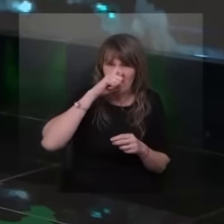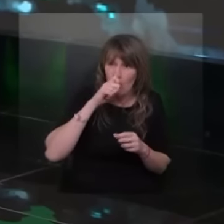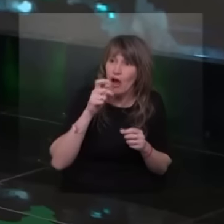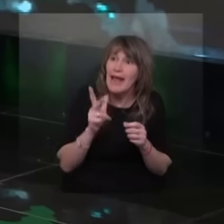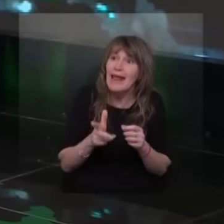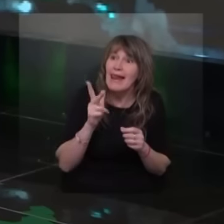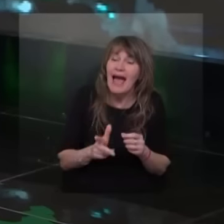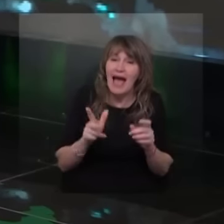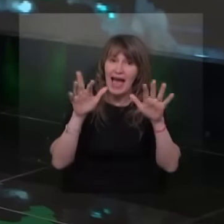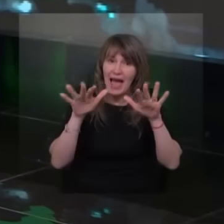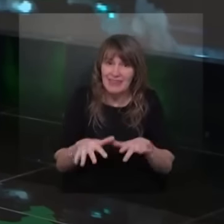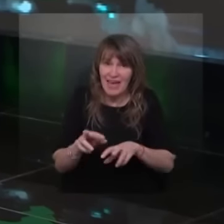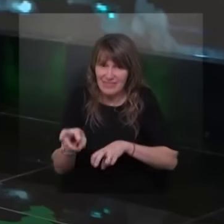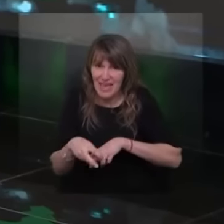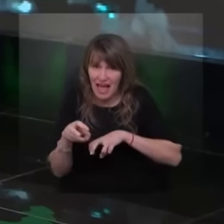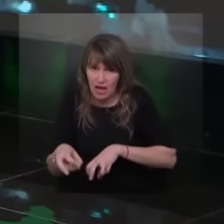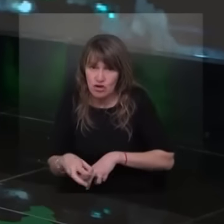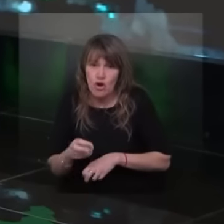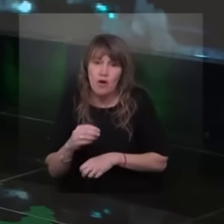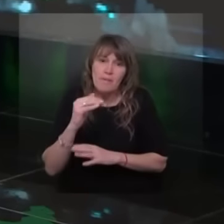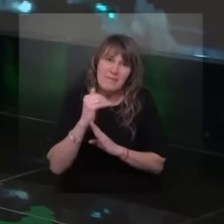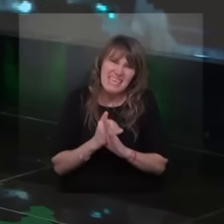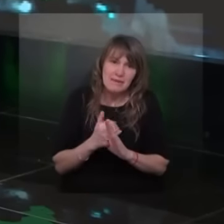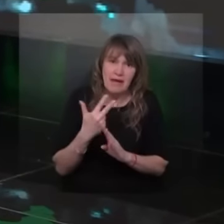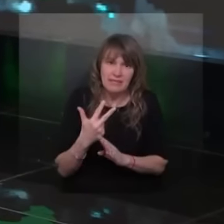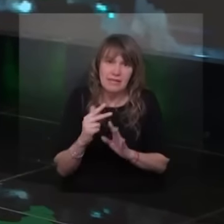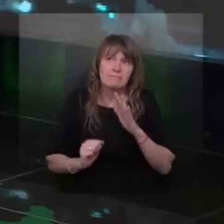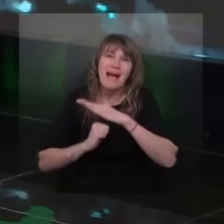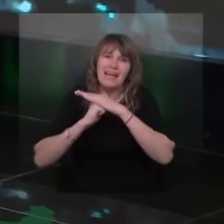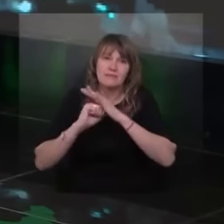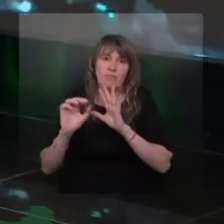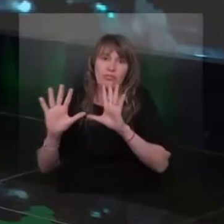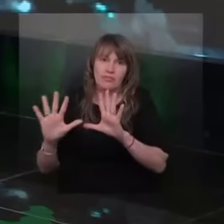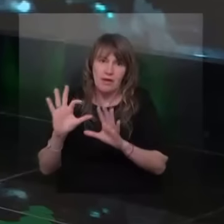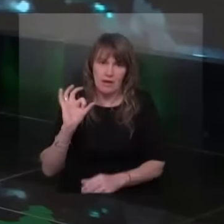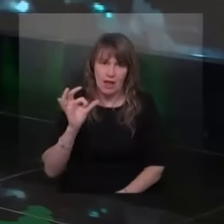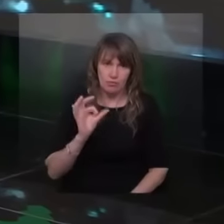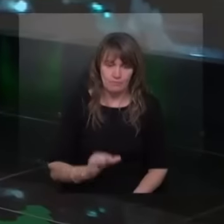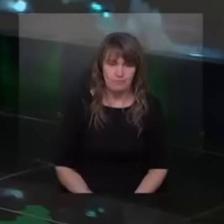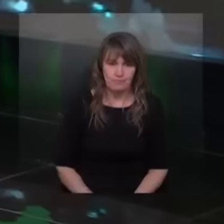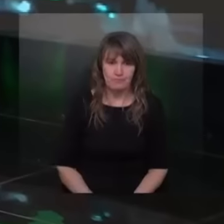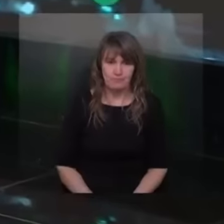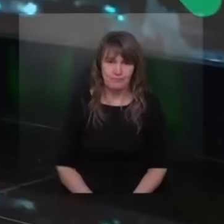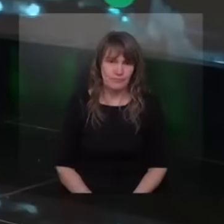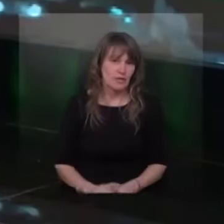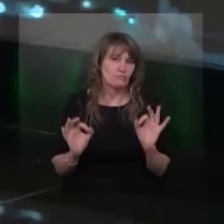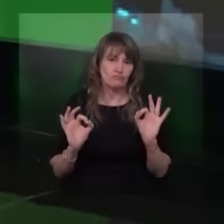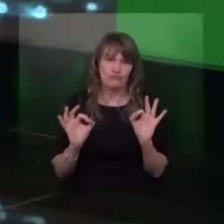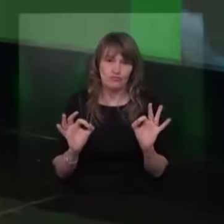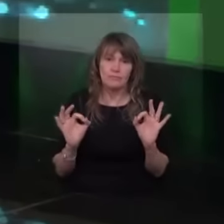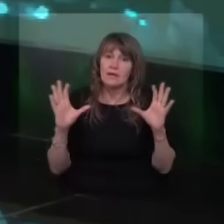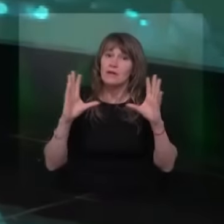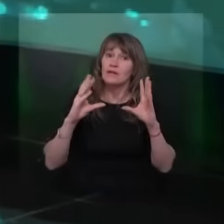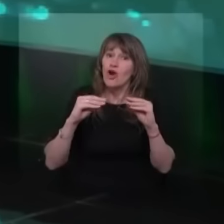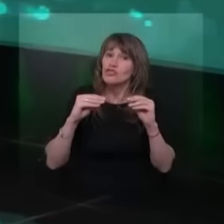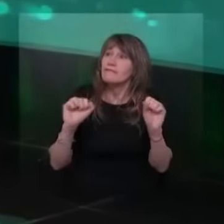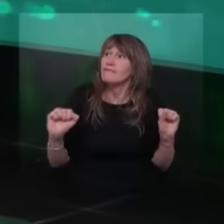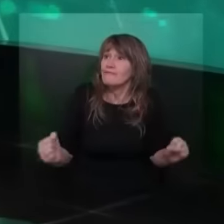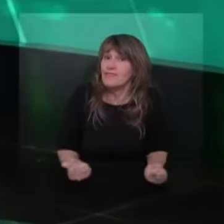agrometeorológicas mínima pronosticada 3 gr máxima 10 gr bueno bien con esta noche